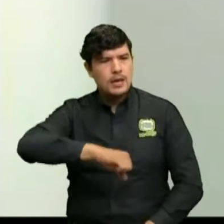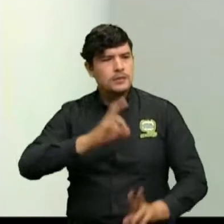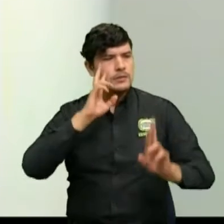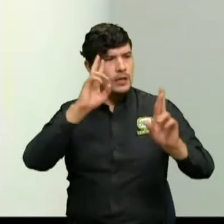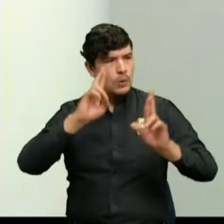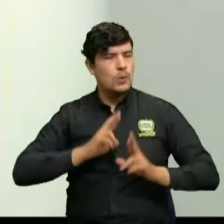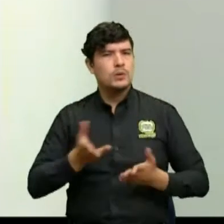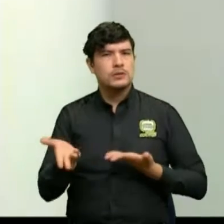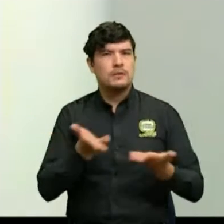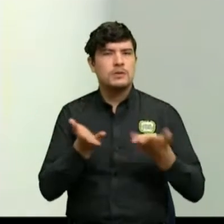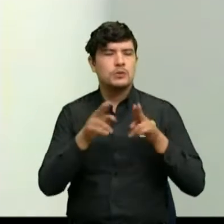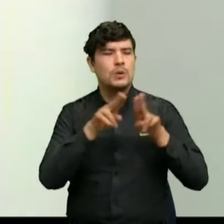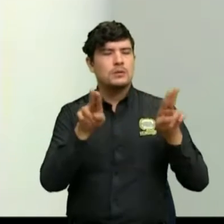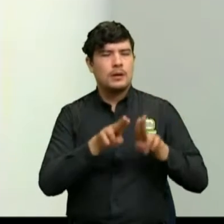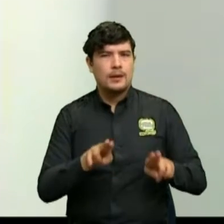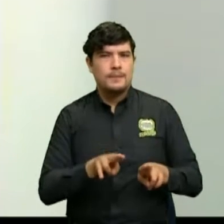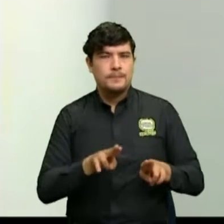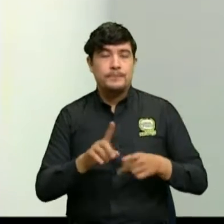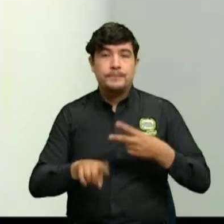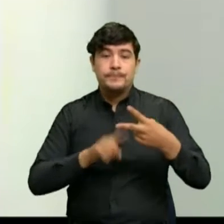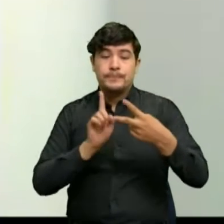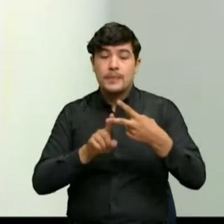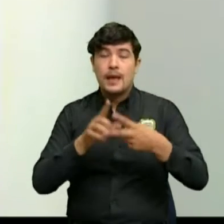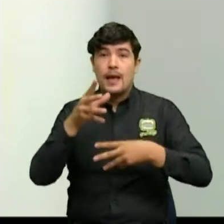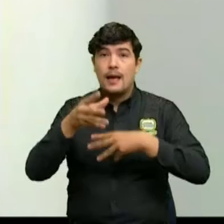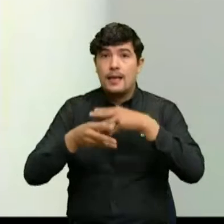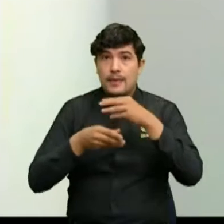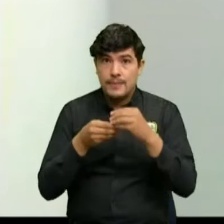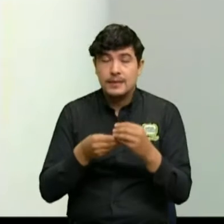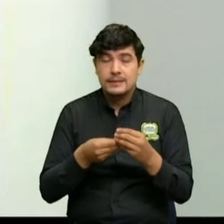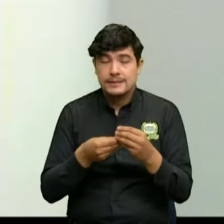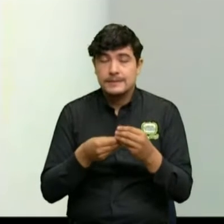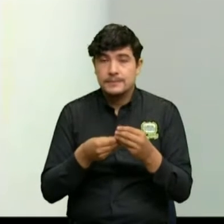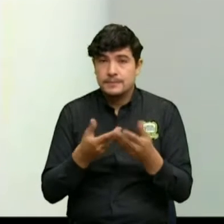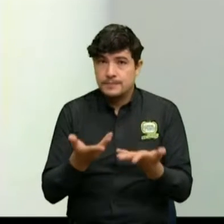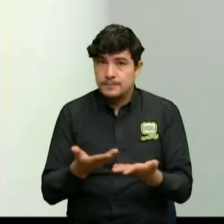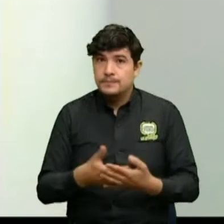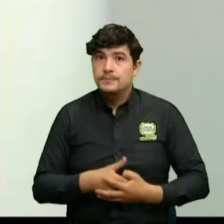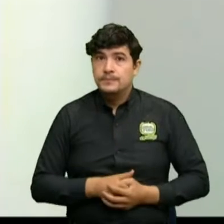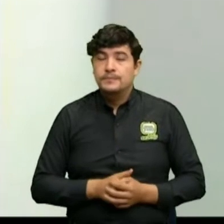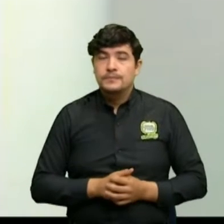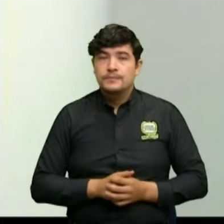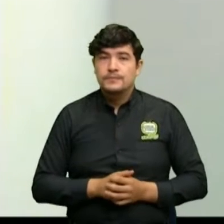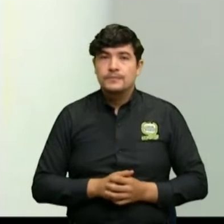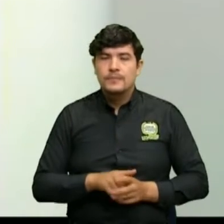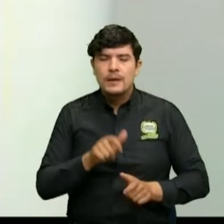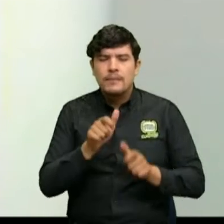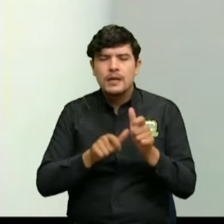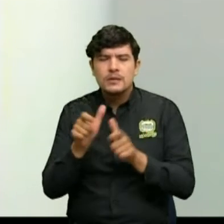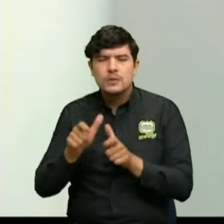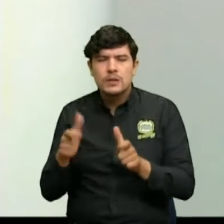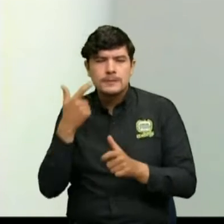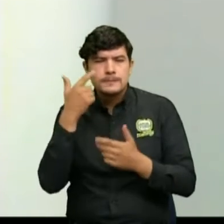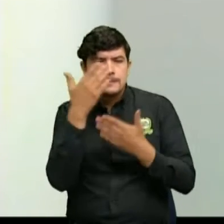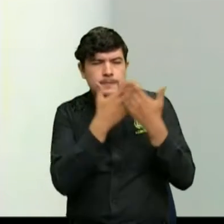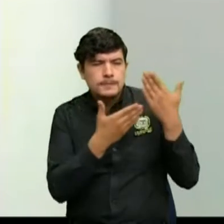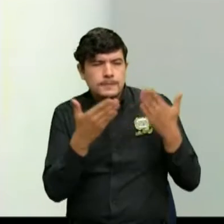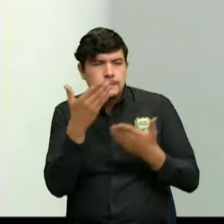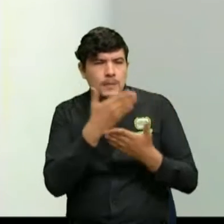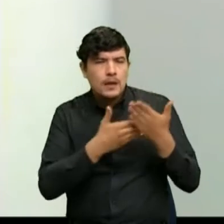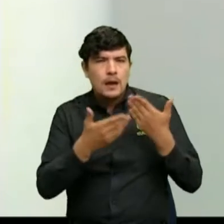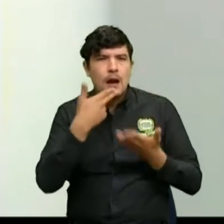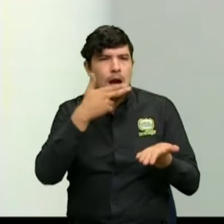servicio de internet y asimismo que las personas puedan en segunda instancia mirar como herramienta jurídica la interposición de